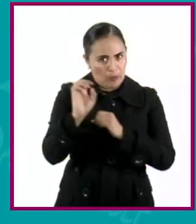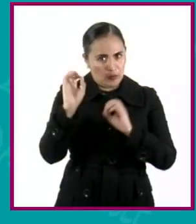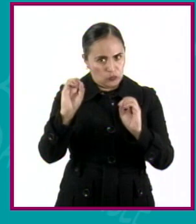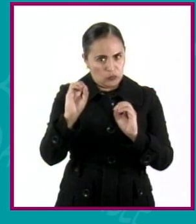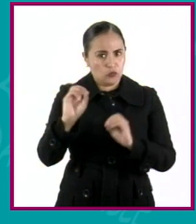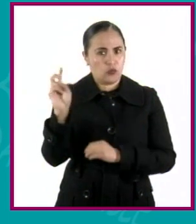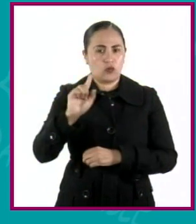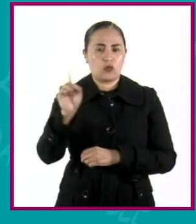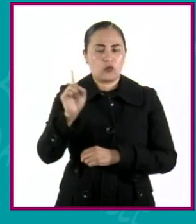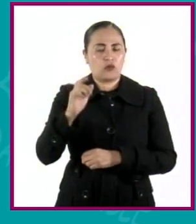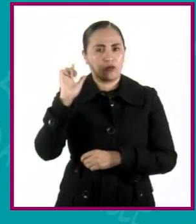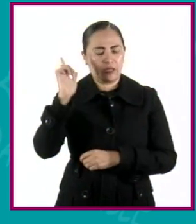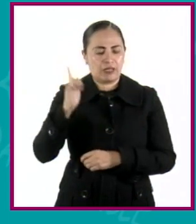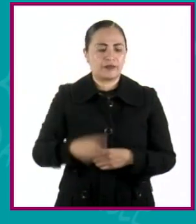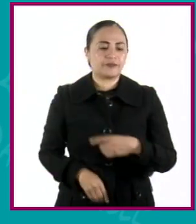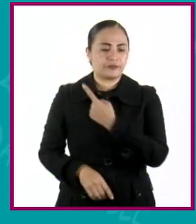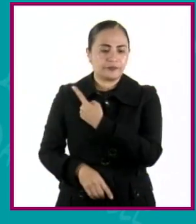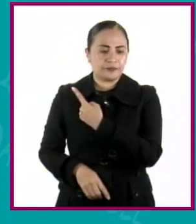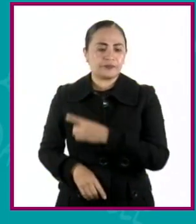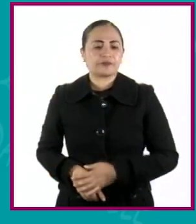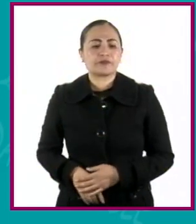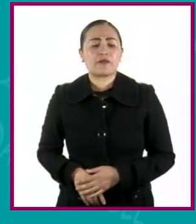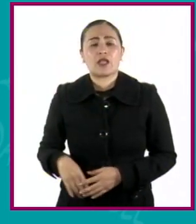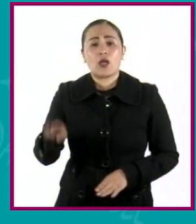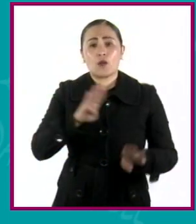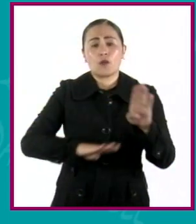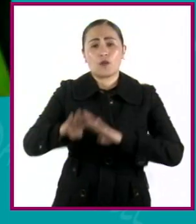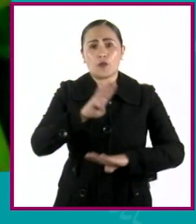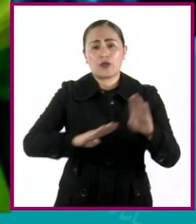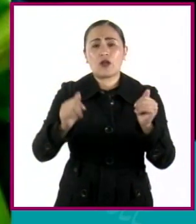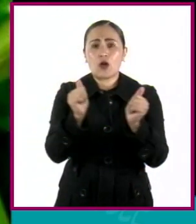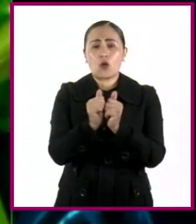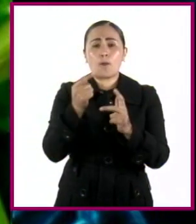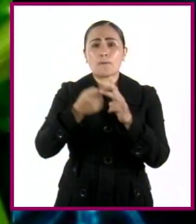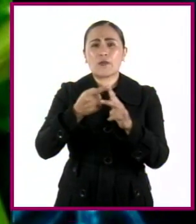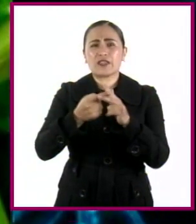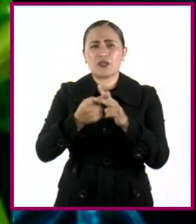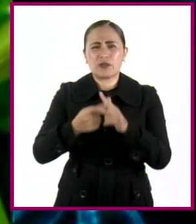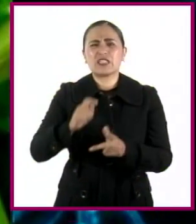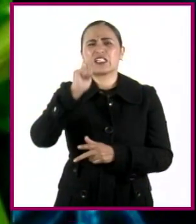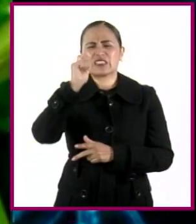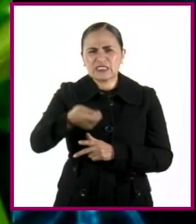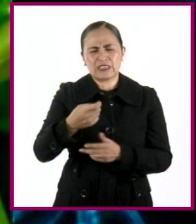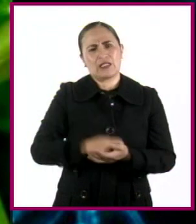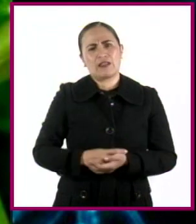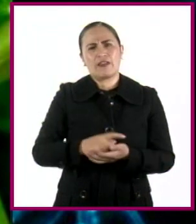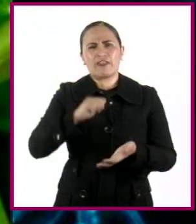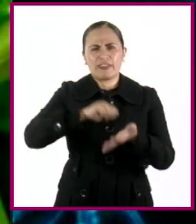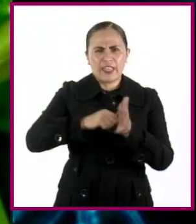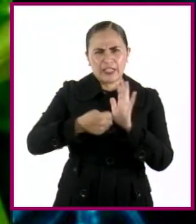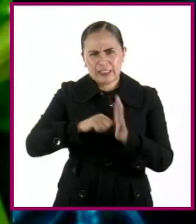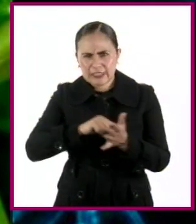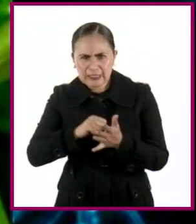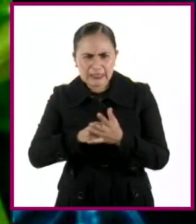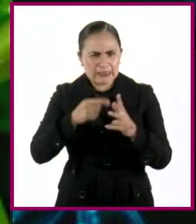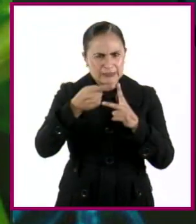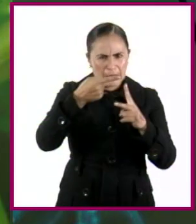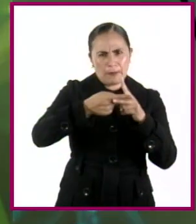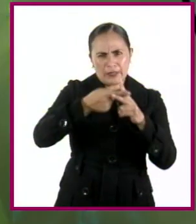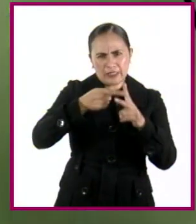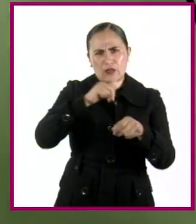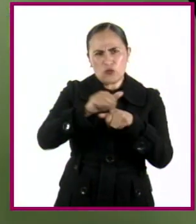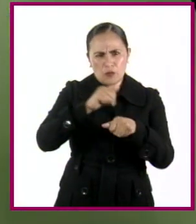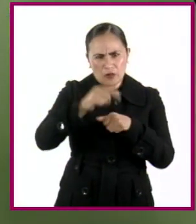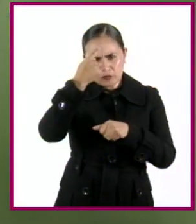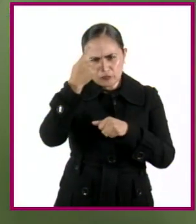La biología matemática, también llamada biomatemáticas, es una disciplina que usa técnicas y herramientas matemáticas para crear